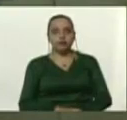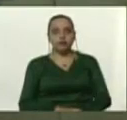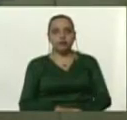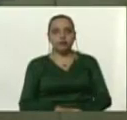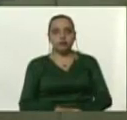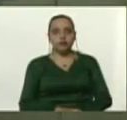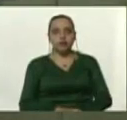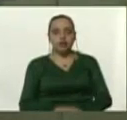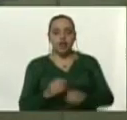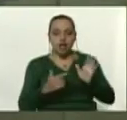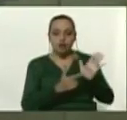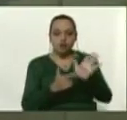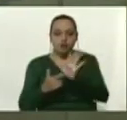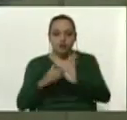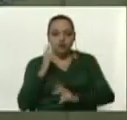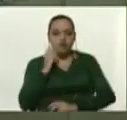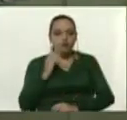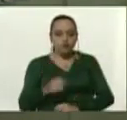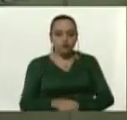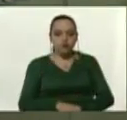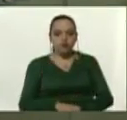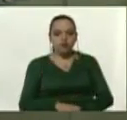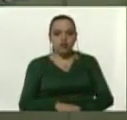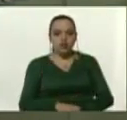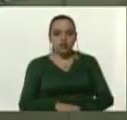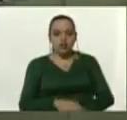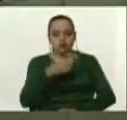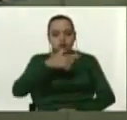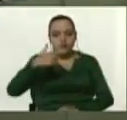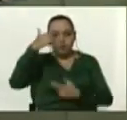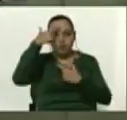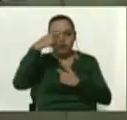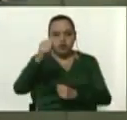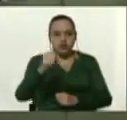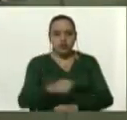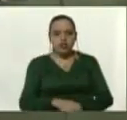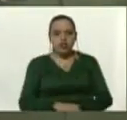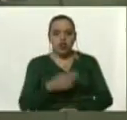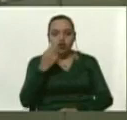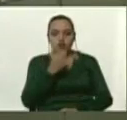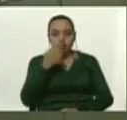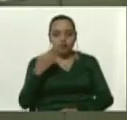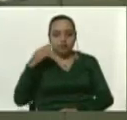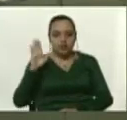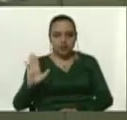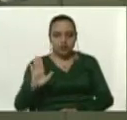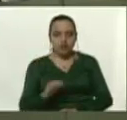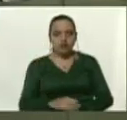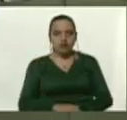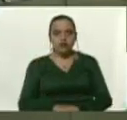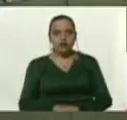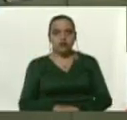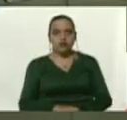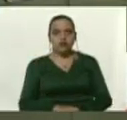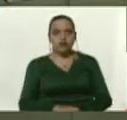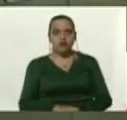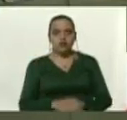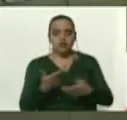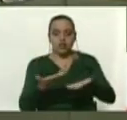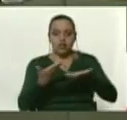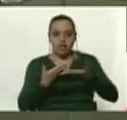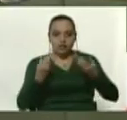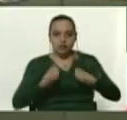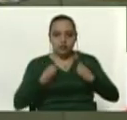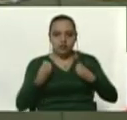a su ejemplo como profesionales comprometidos que entregaron su